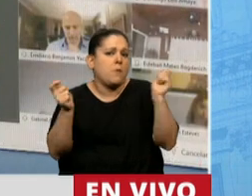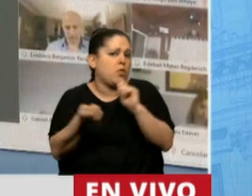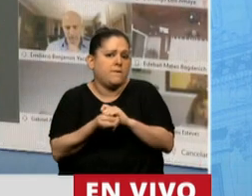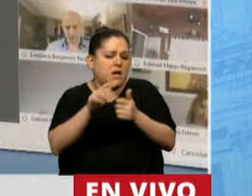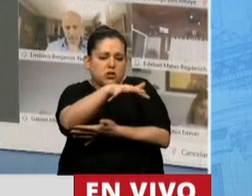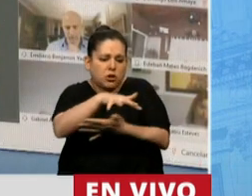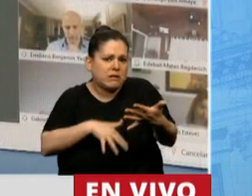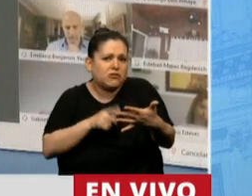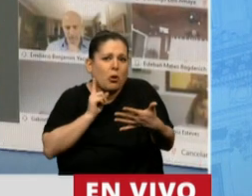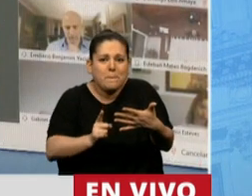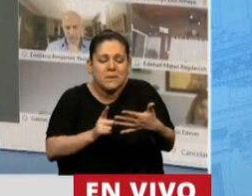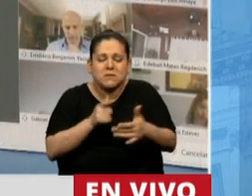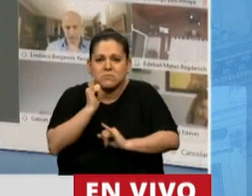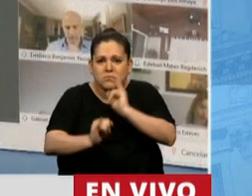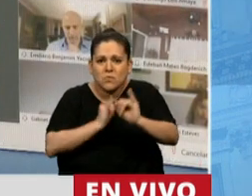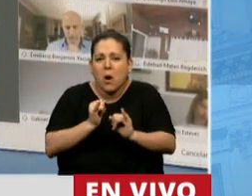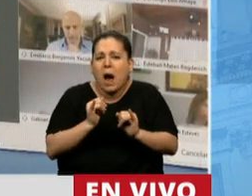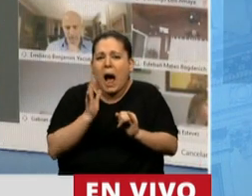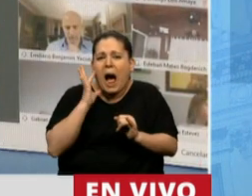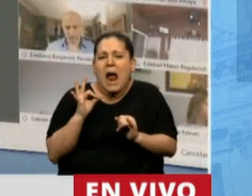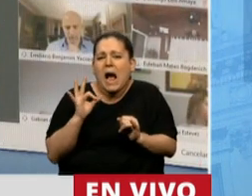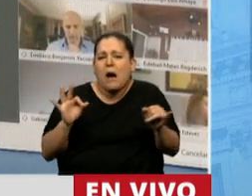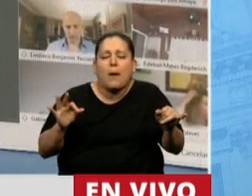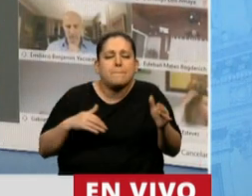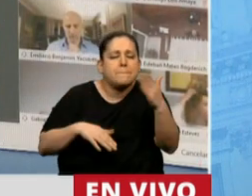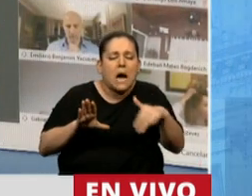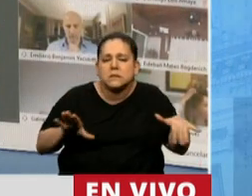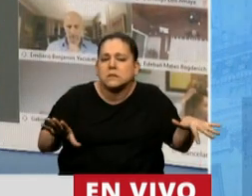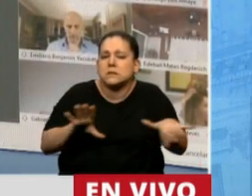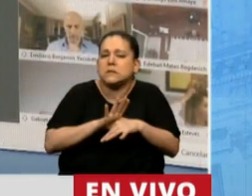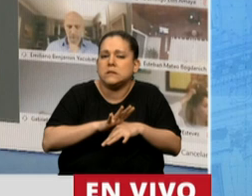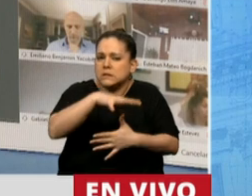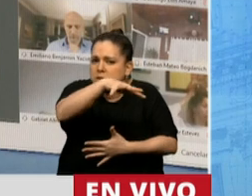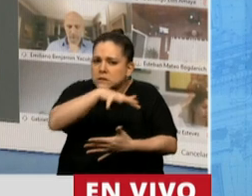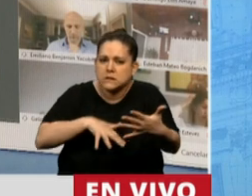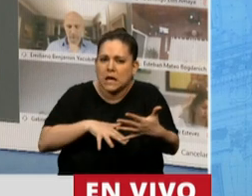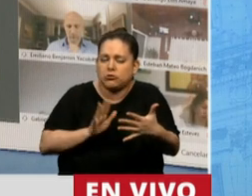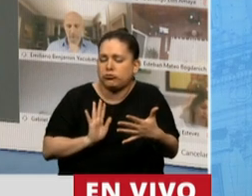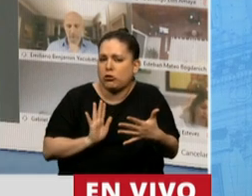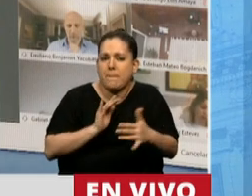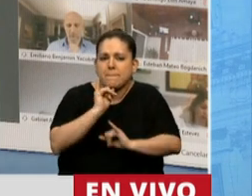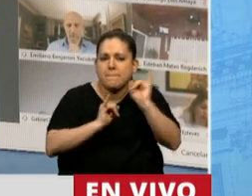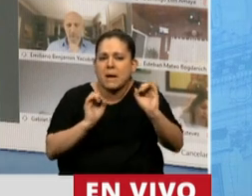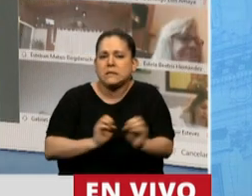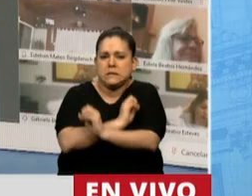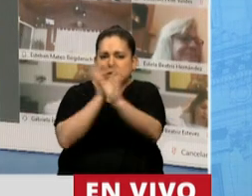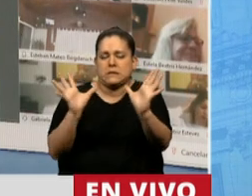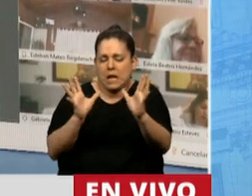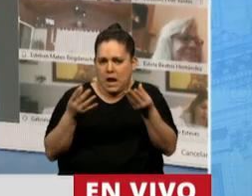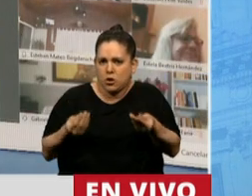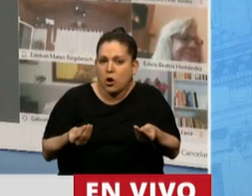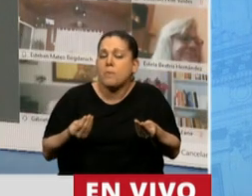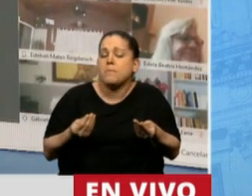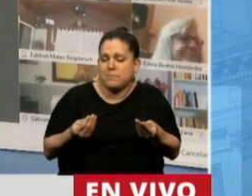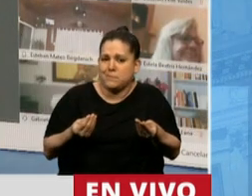sentido de lo que estábamos haciendo En todo caso agregaba una precisión en cuanto a este los sujetos alcanzados Porque de eso